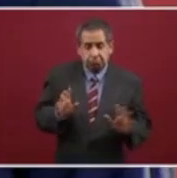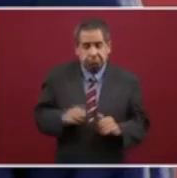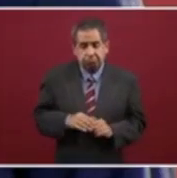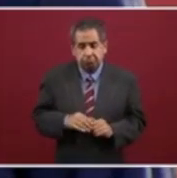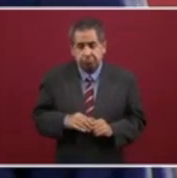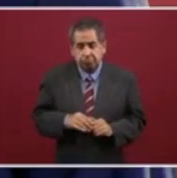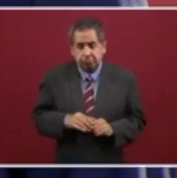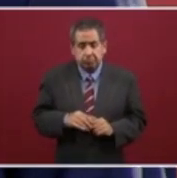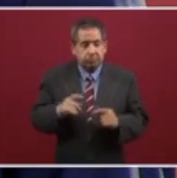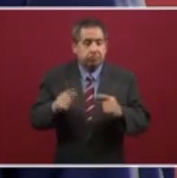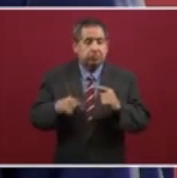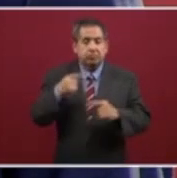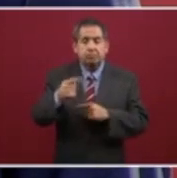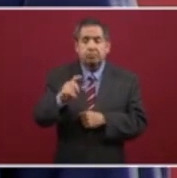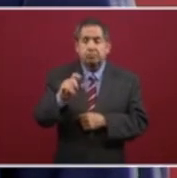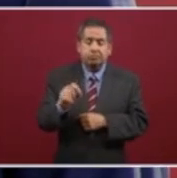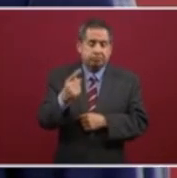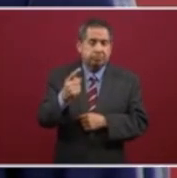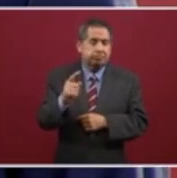en el 21